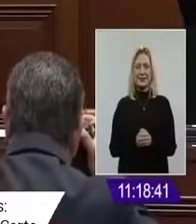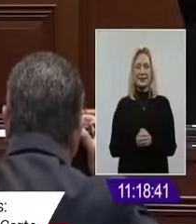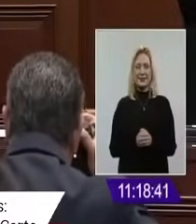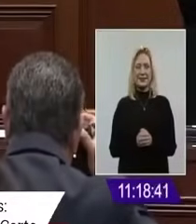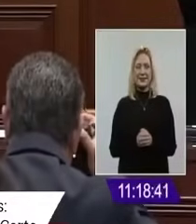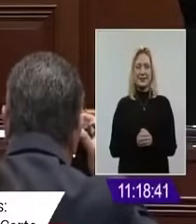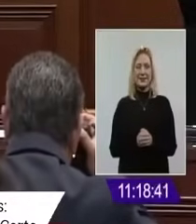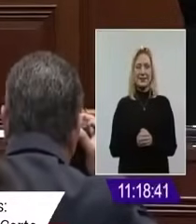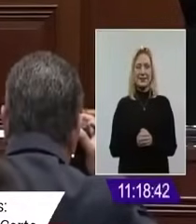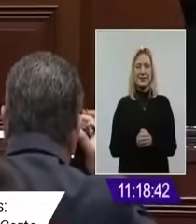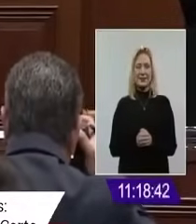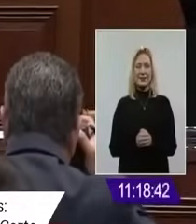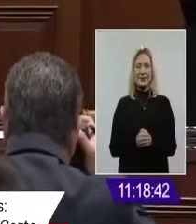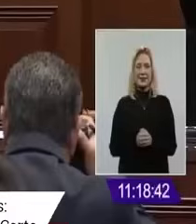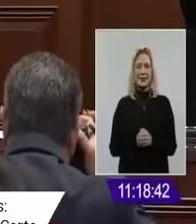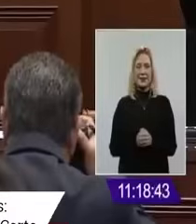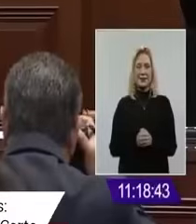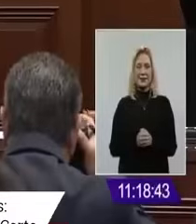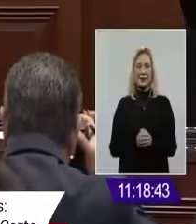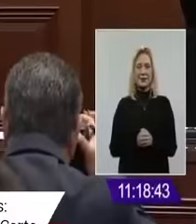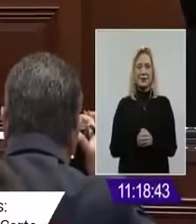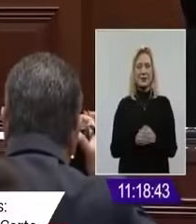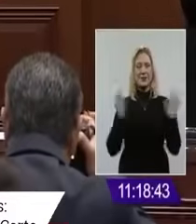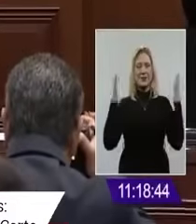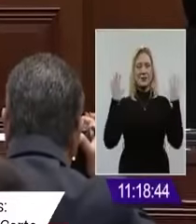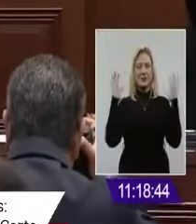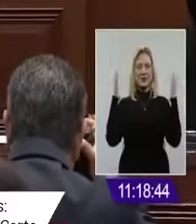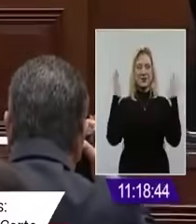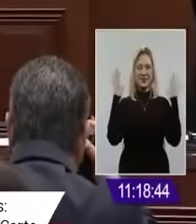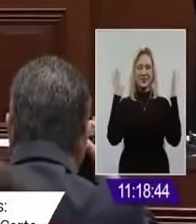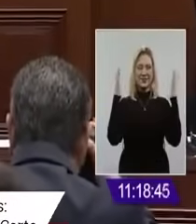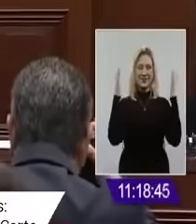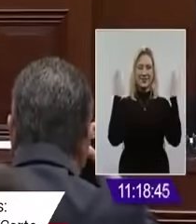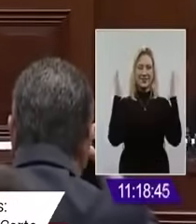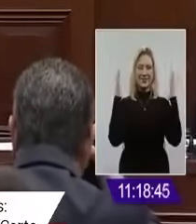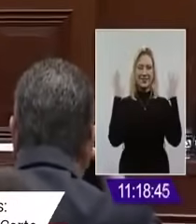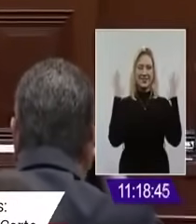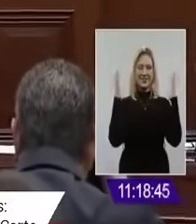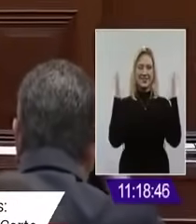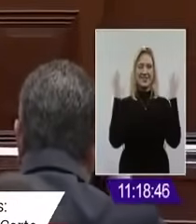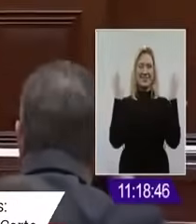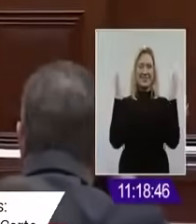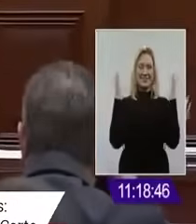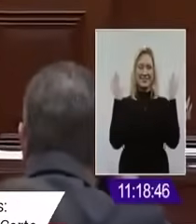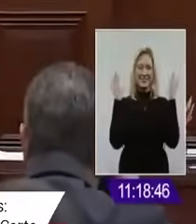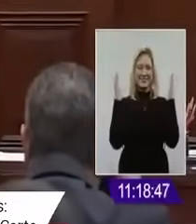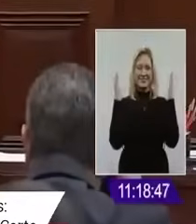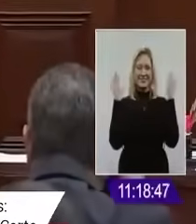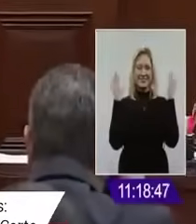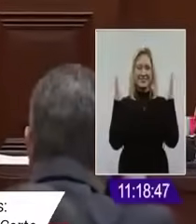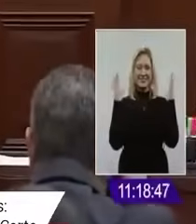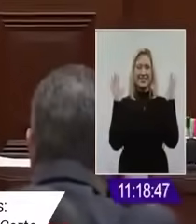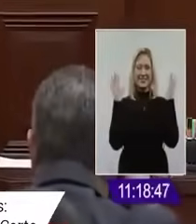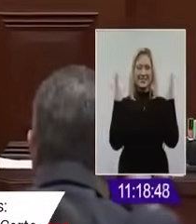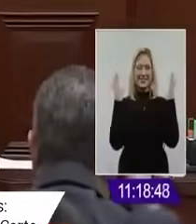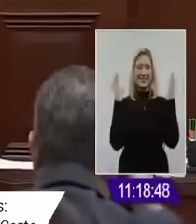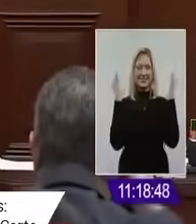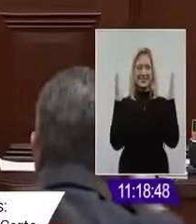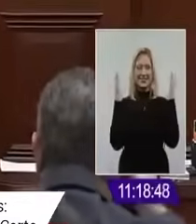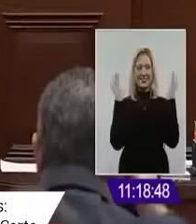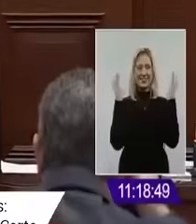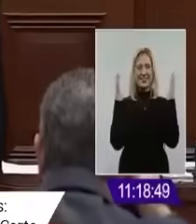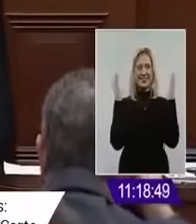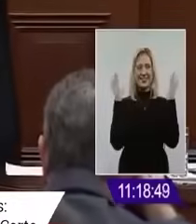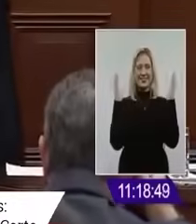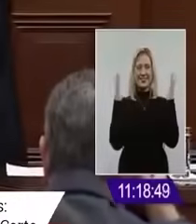se ha extralimitado y lejos de ser garante de la vigencia de la Constitución, se ha colocado por encima